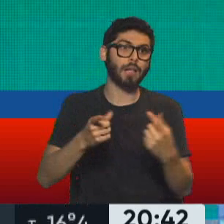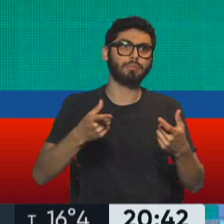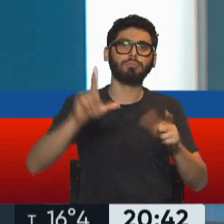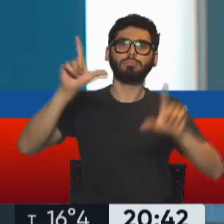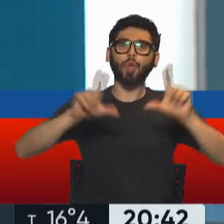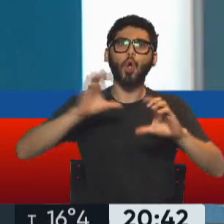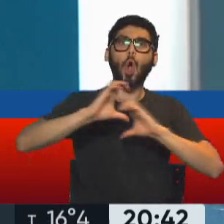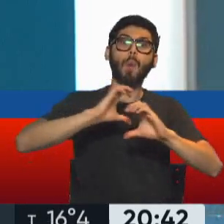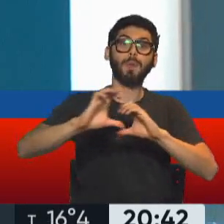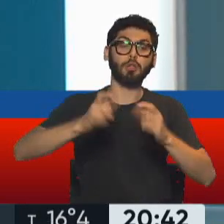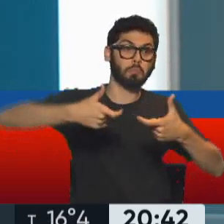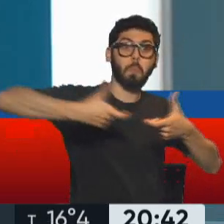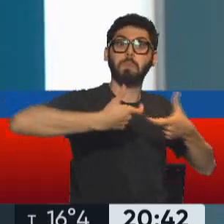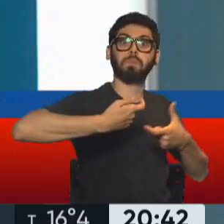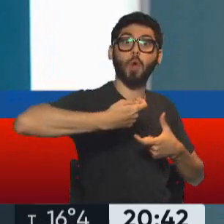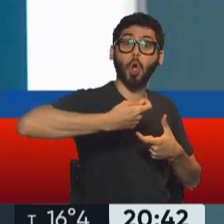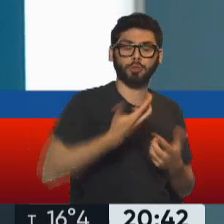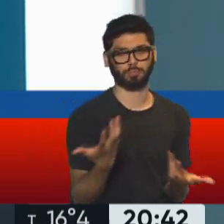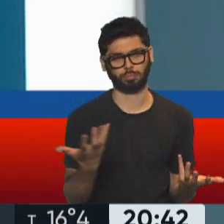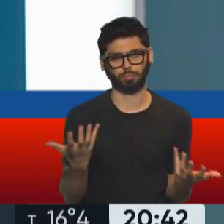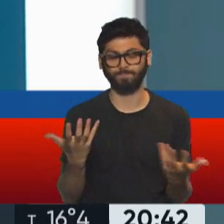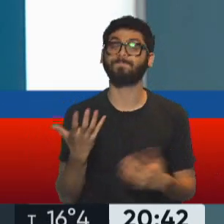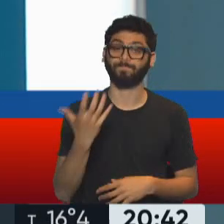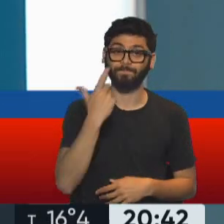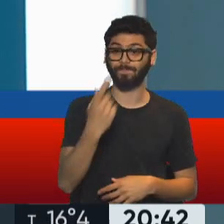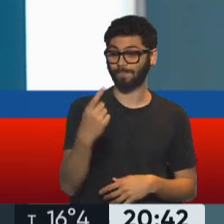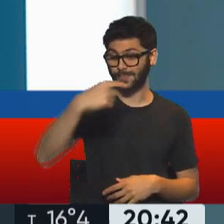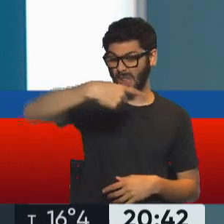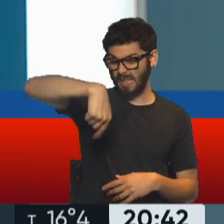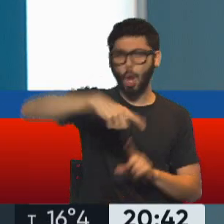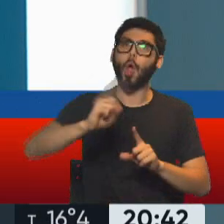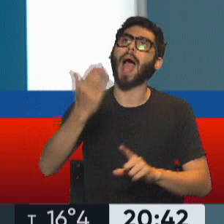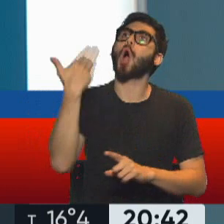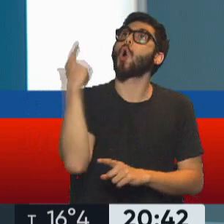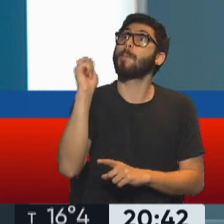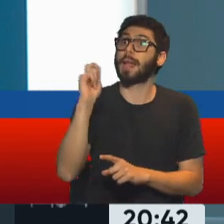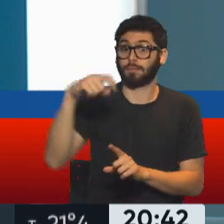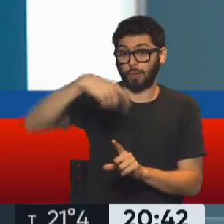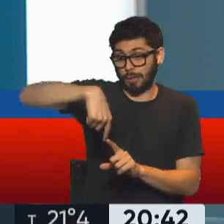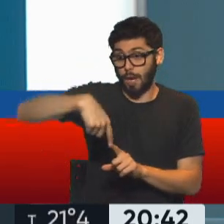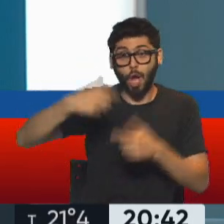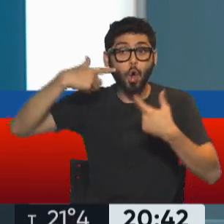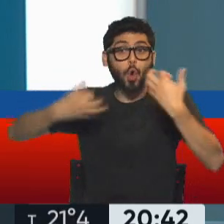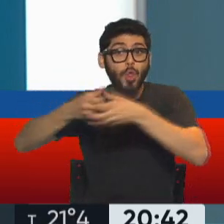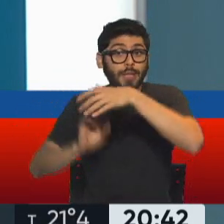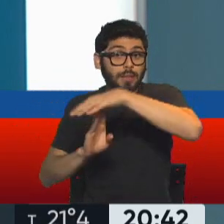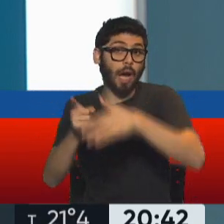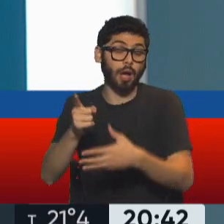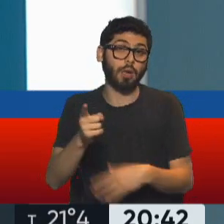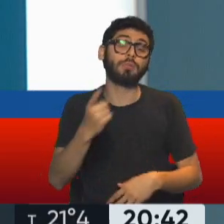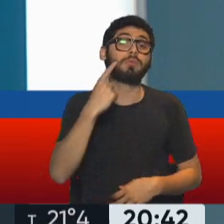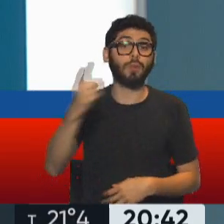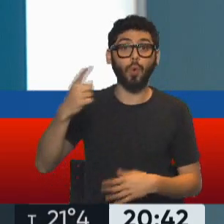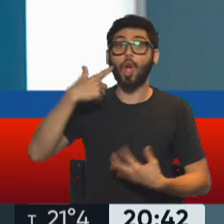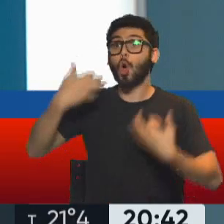comunicación. Bueno, las dos cosas, pero fíjate lo que pasó esta semana, no hace un mes, con la Corte Suprema de Justicia. Cuando uno ve lo que ocurrió con